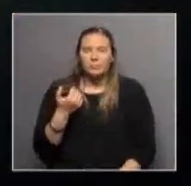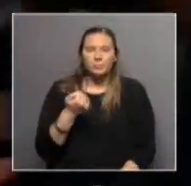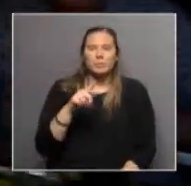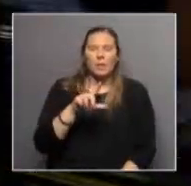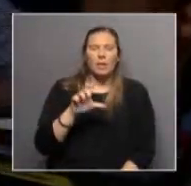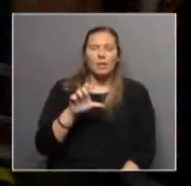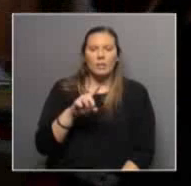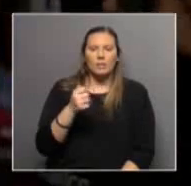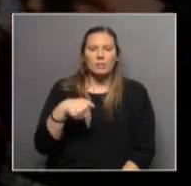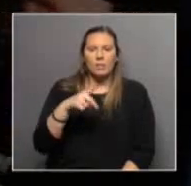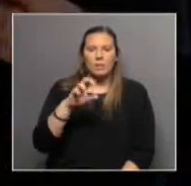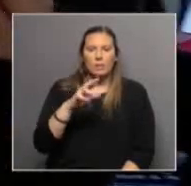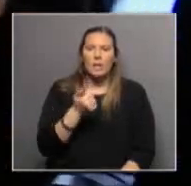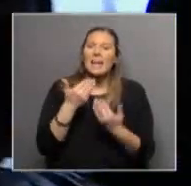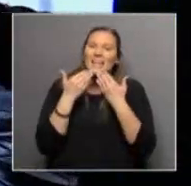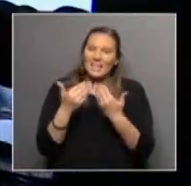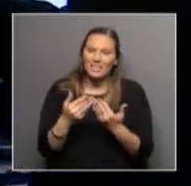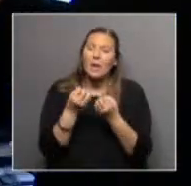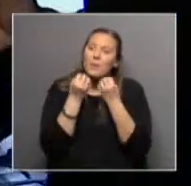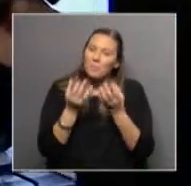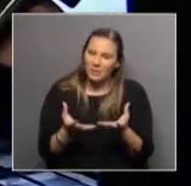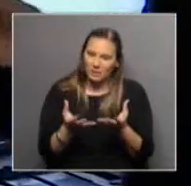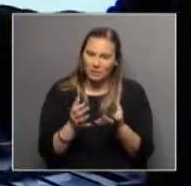Hola, Alexandra. Gracias, comandante. Muy bien.